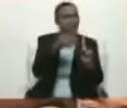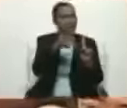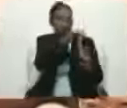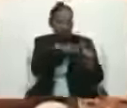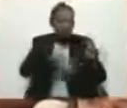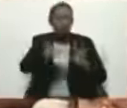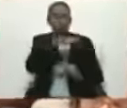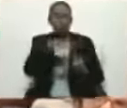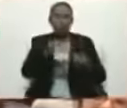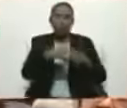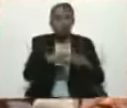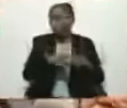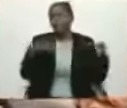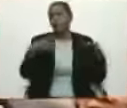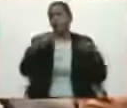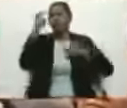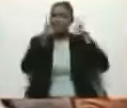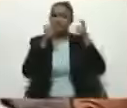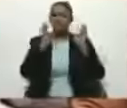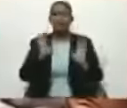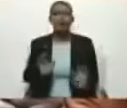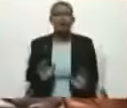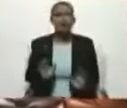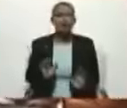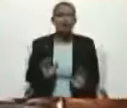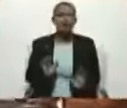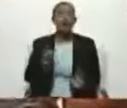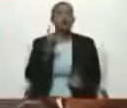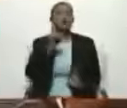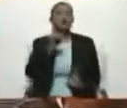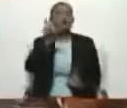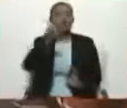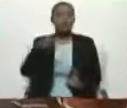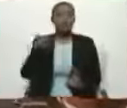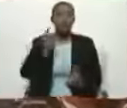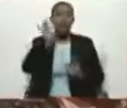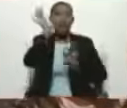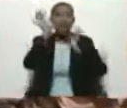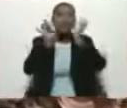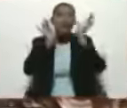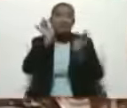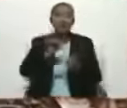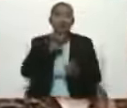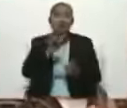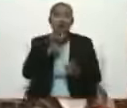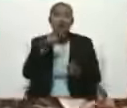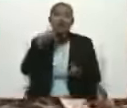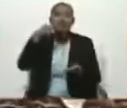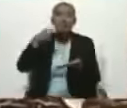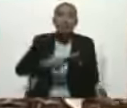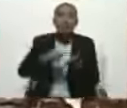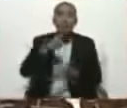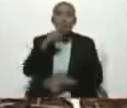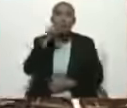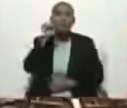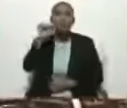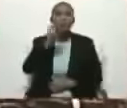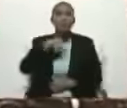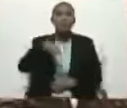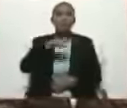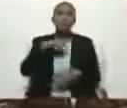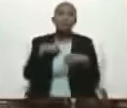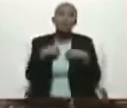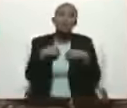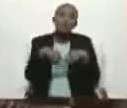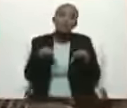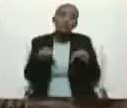Entonces no puede ser que al presidente le inventen una cosa y nosotros nos quedemos como que no fuera con nosotros. Mire,